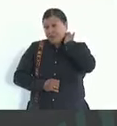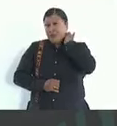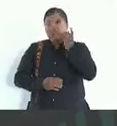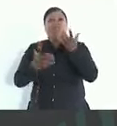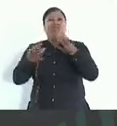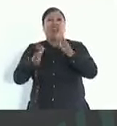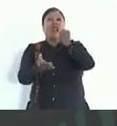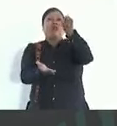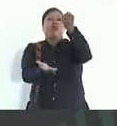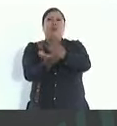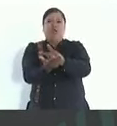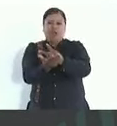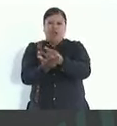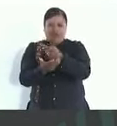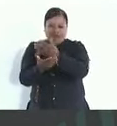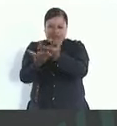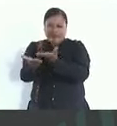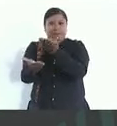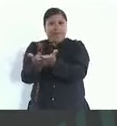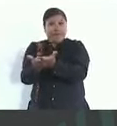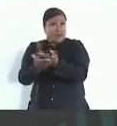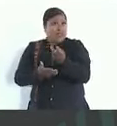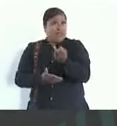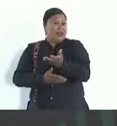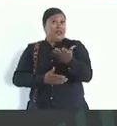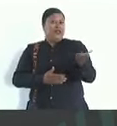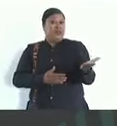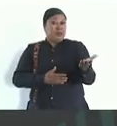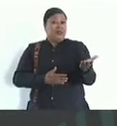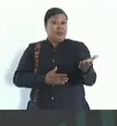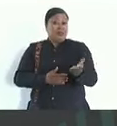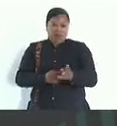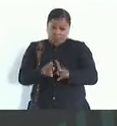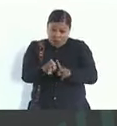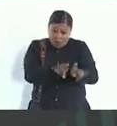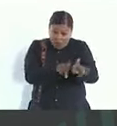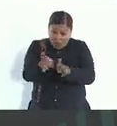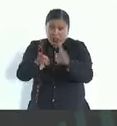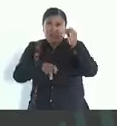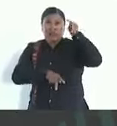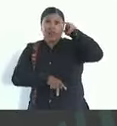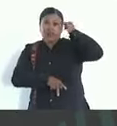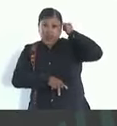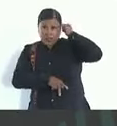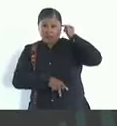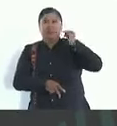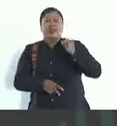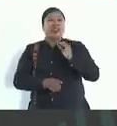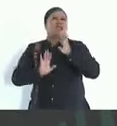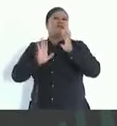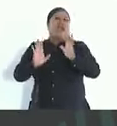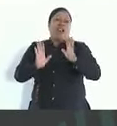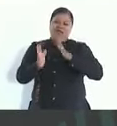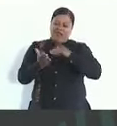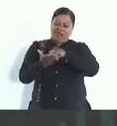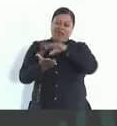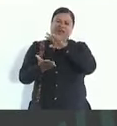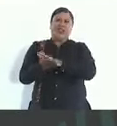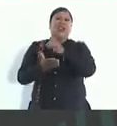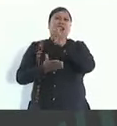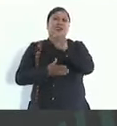aprobó esta iniciativa. Por lo tanto, los pueblos indígenas ya somos reconocidos como sujetos